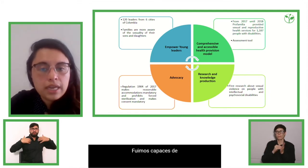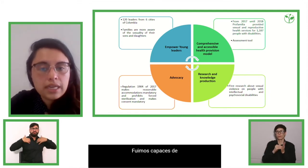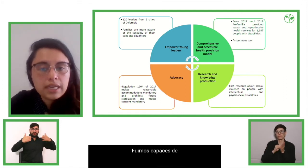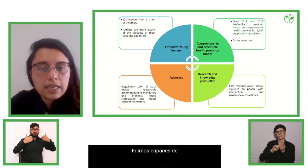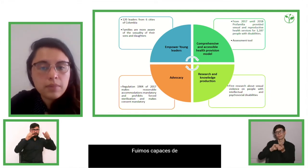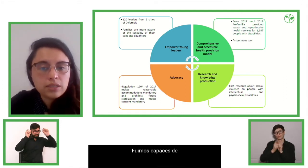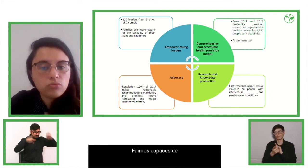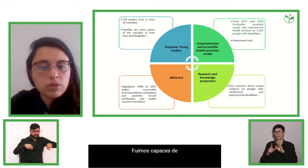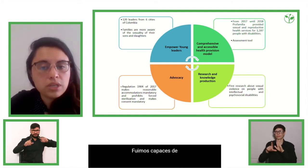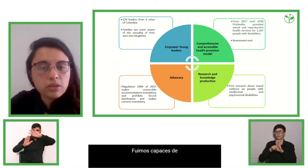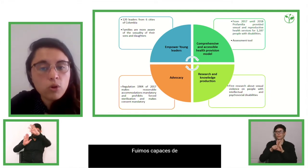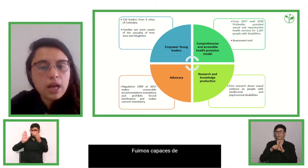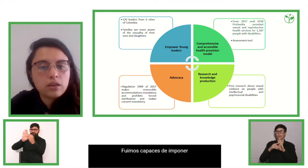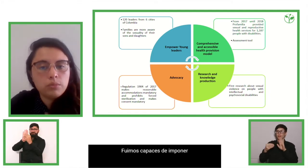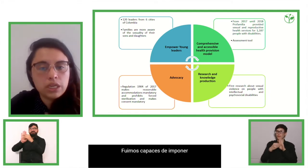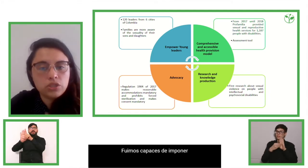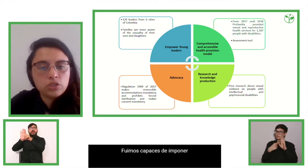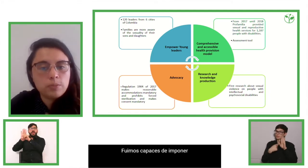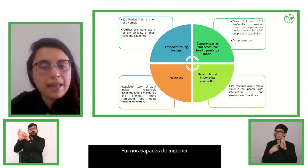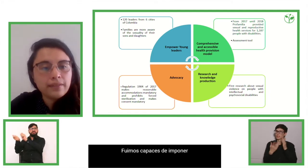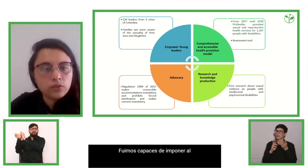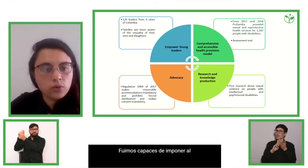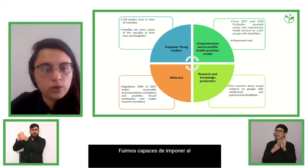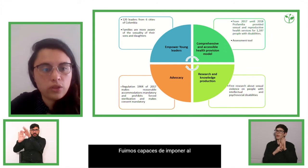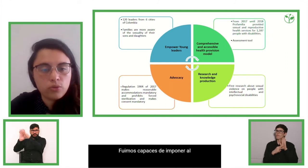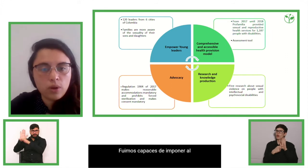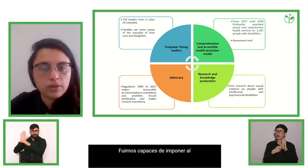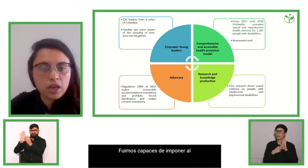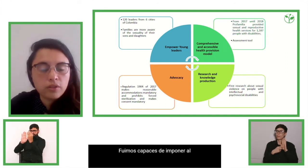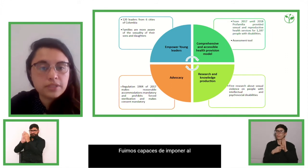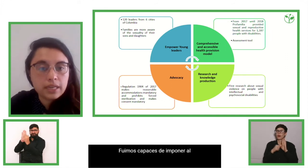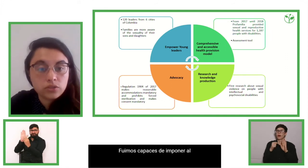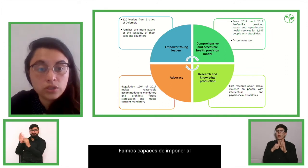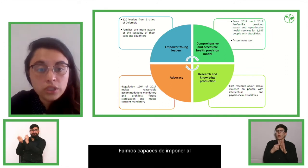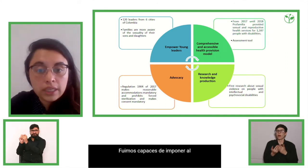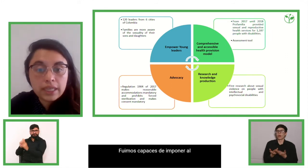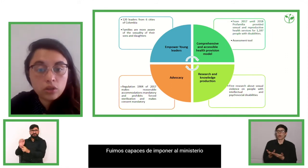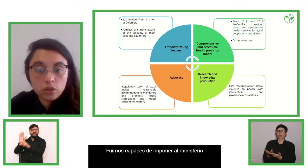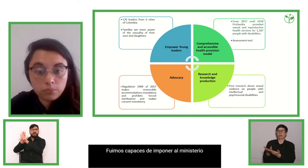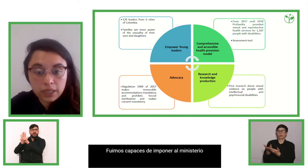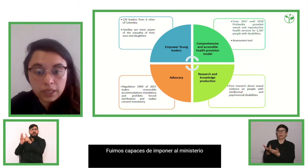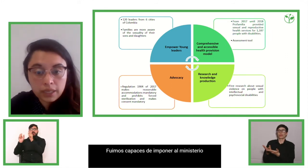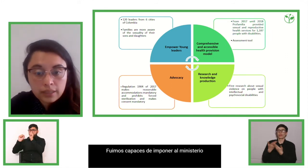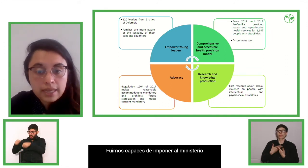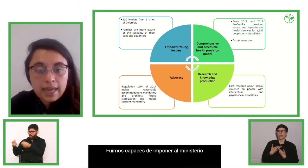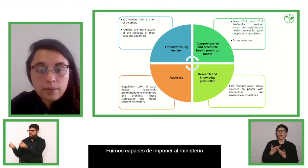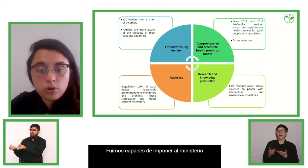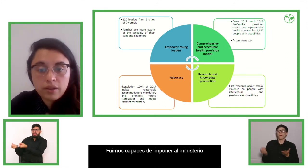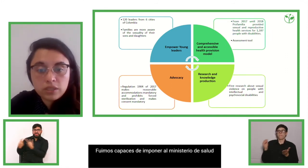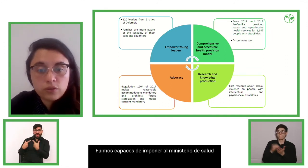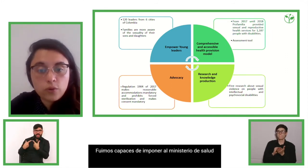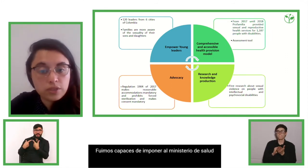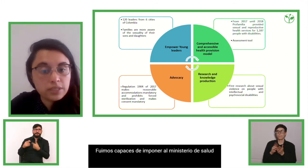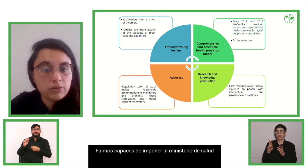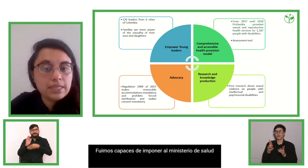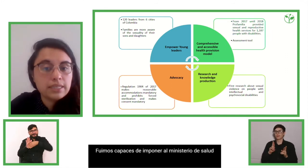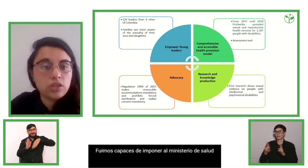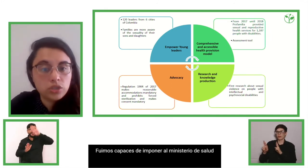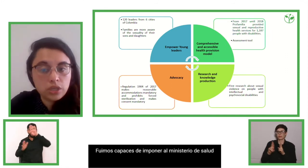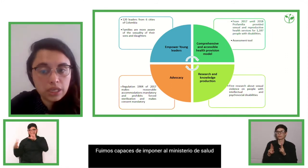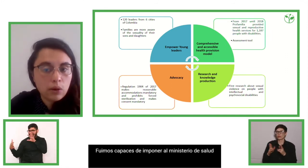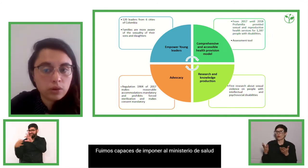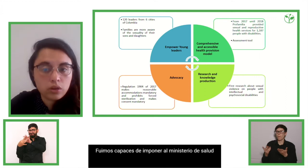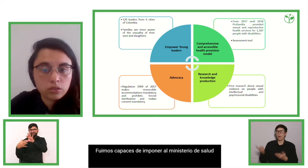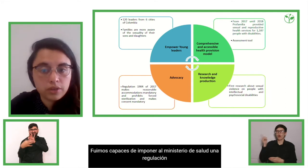9004, y esta regulación, esta reglamentación, hace unas reglas